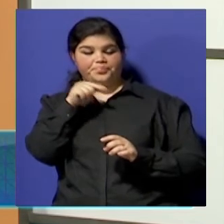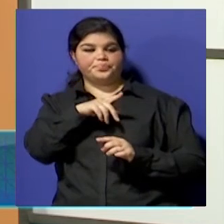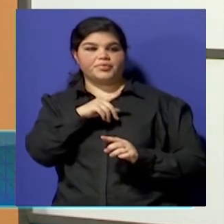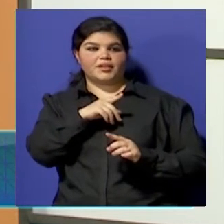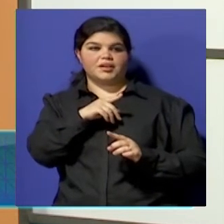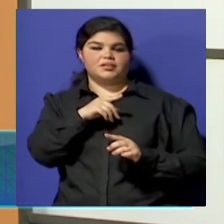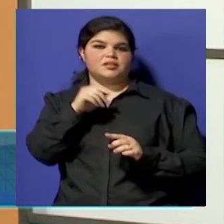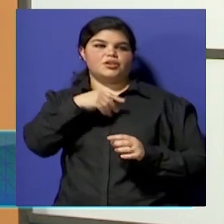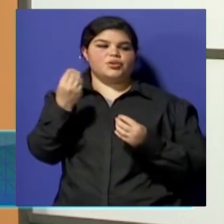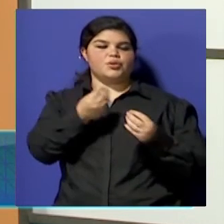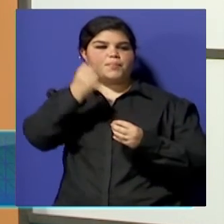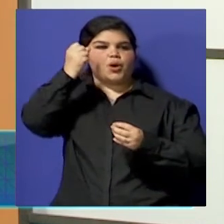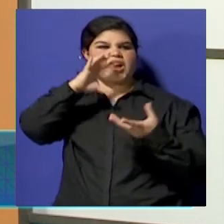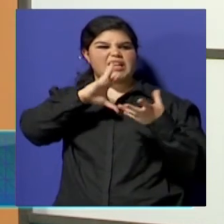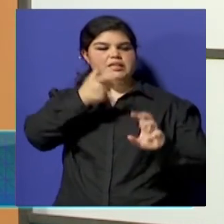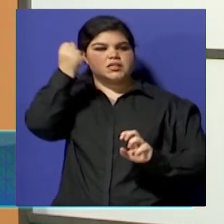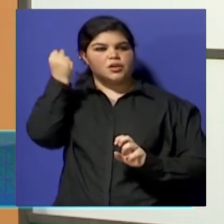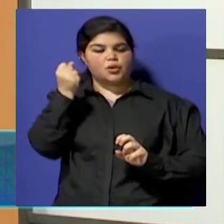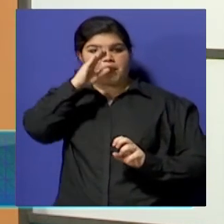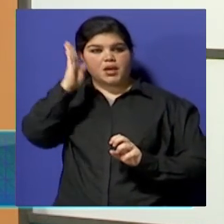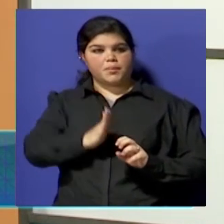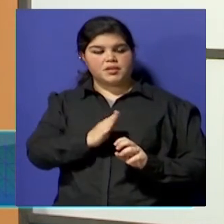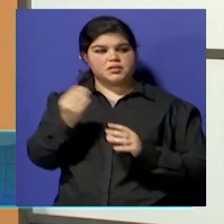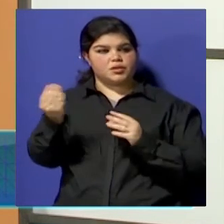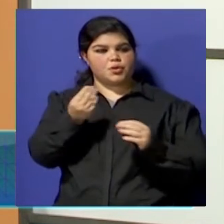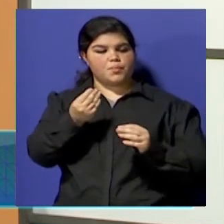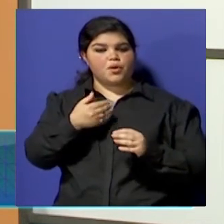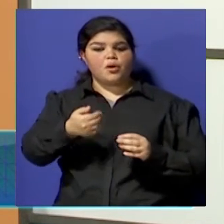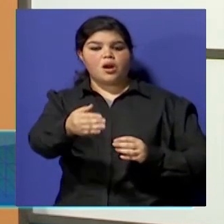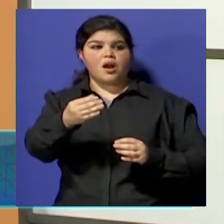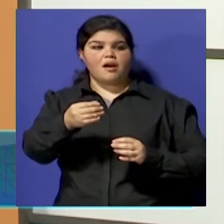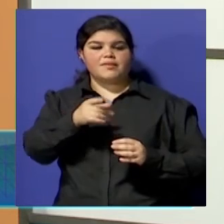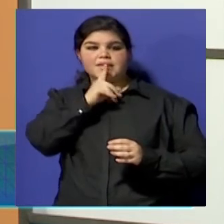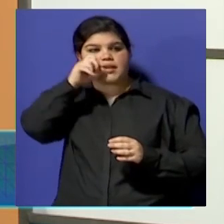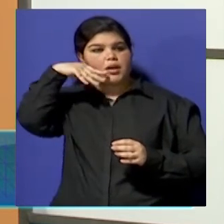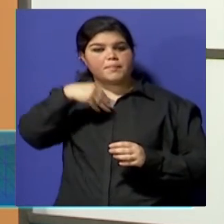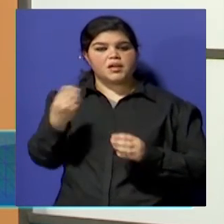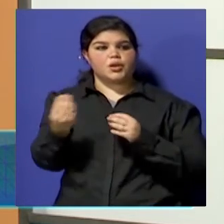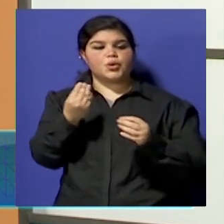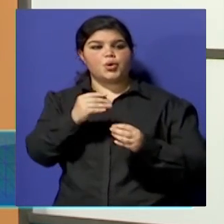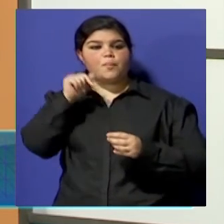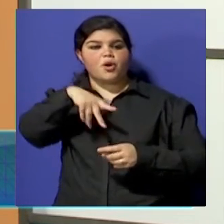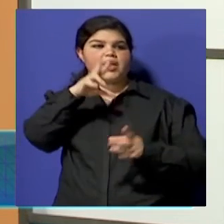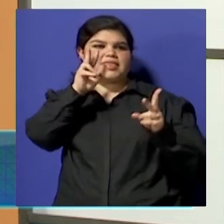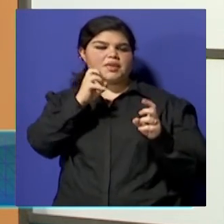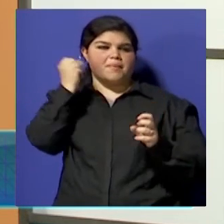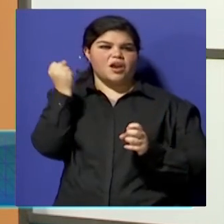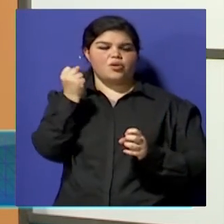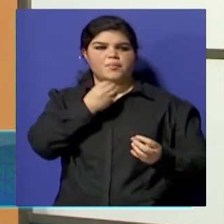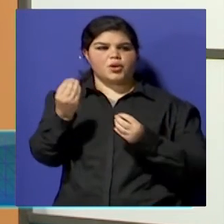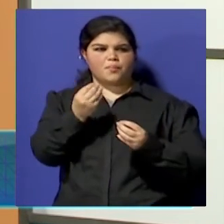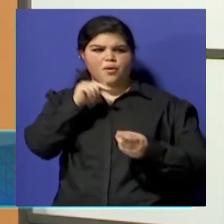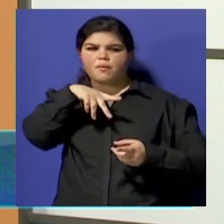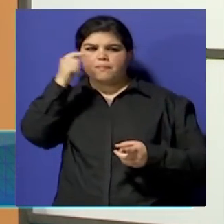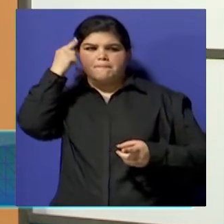crisis económica de Brasil, ¿qué esperás de Temer en estos años y qué esperás de la postura de Brasil hacia el Pacífico? ¿Pensás que puede haber un giro o se va a